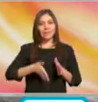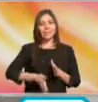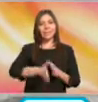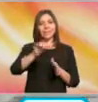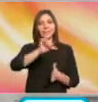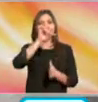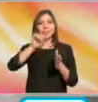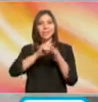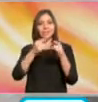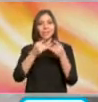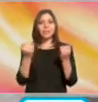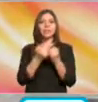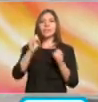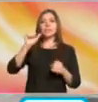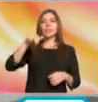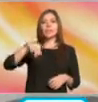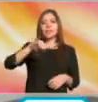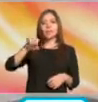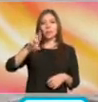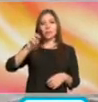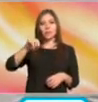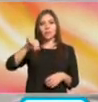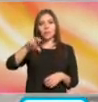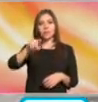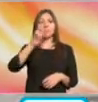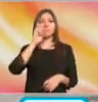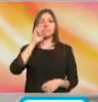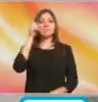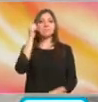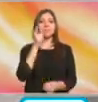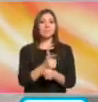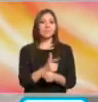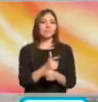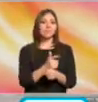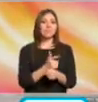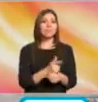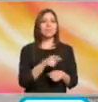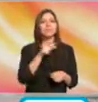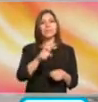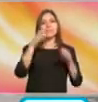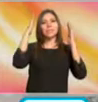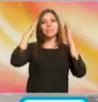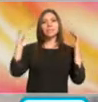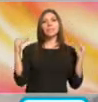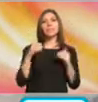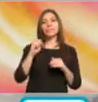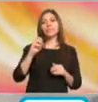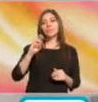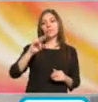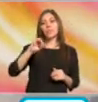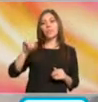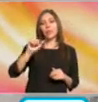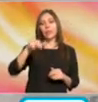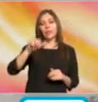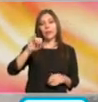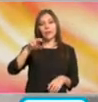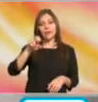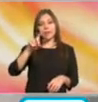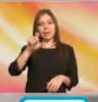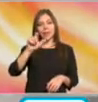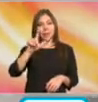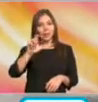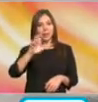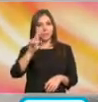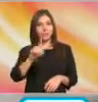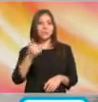histórico como San Jerónimo, en donde descubrirá a Sor Juana Inés de la Cruz y muchas cosas